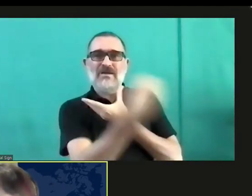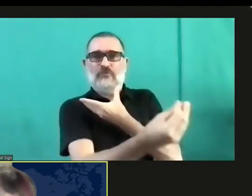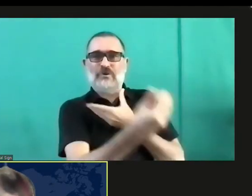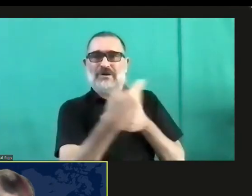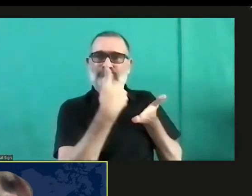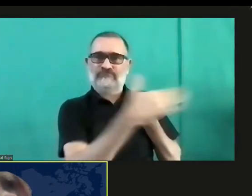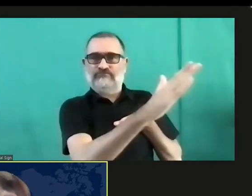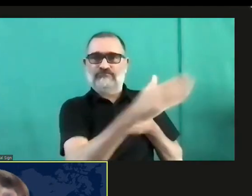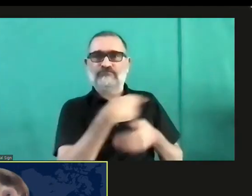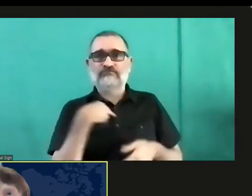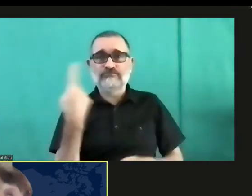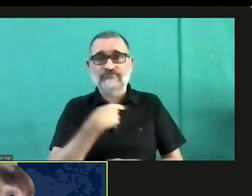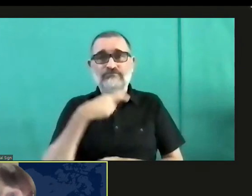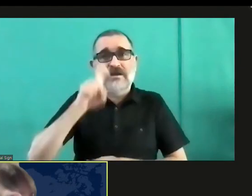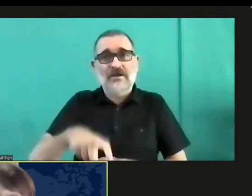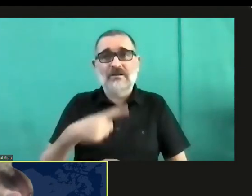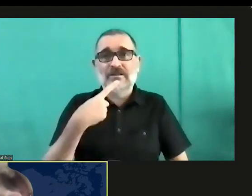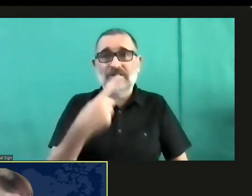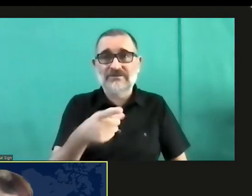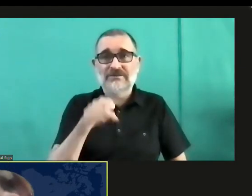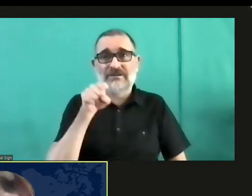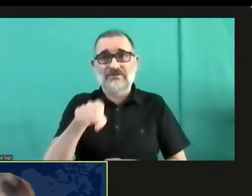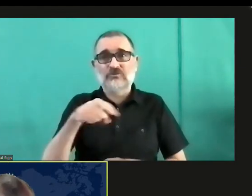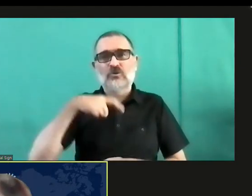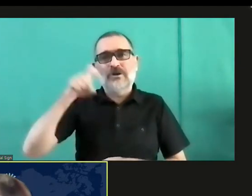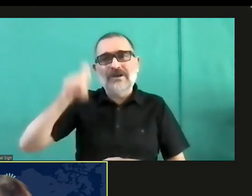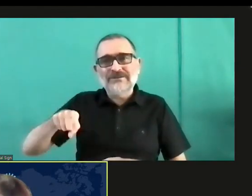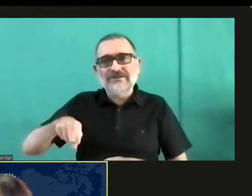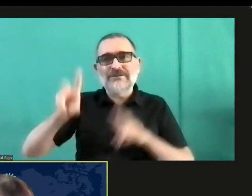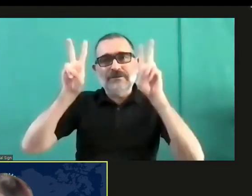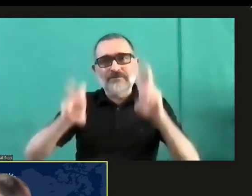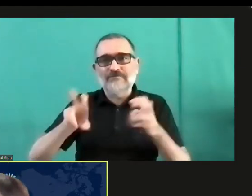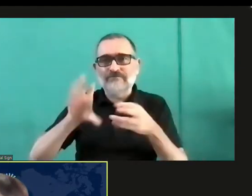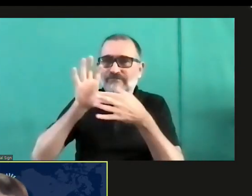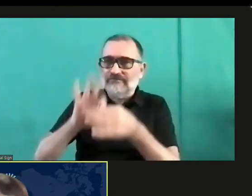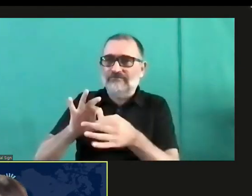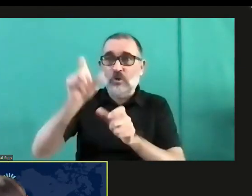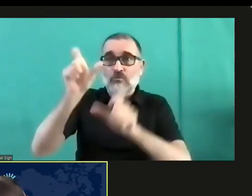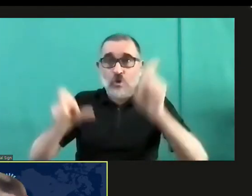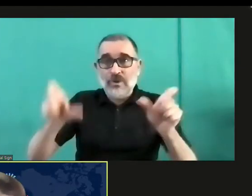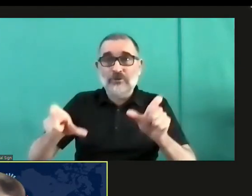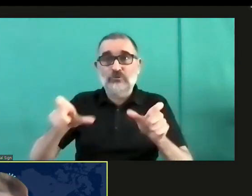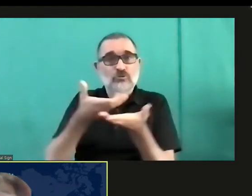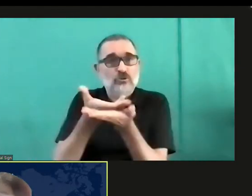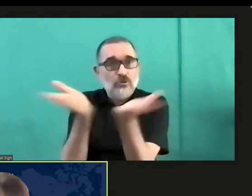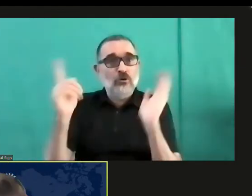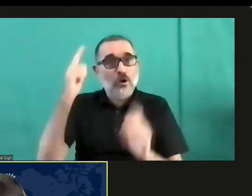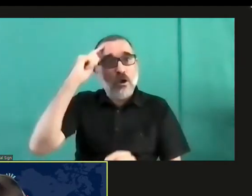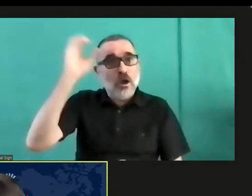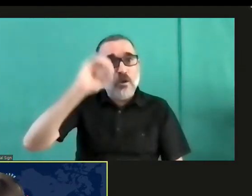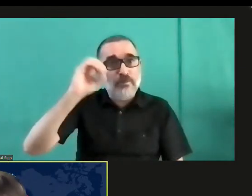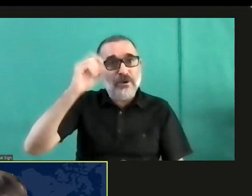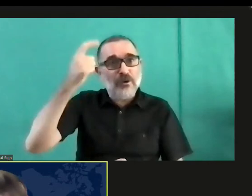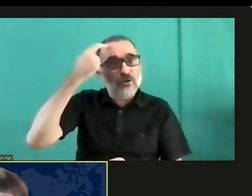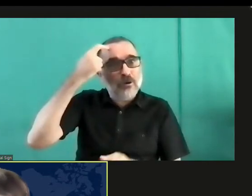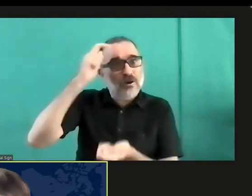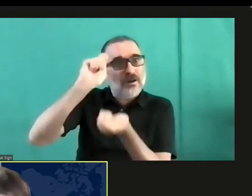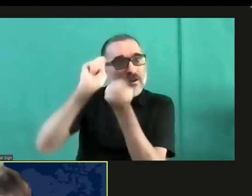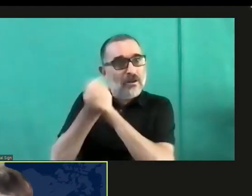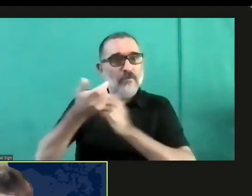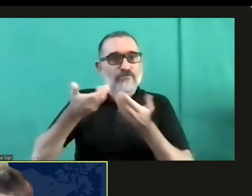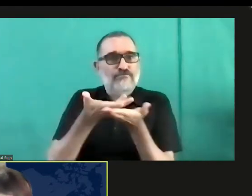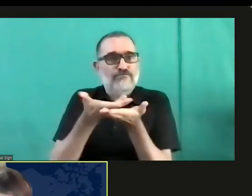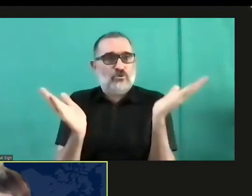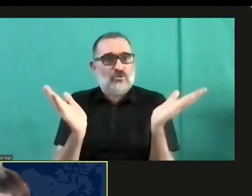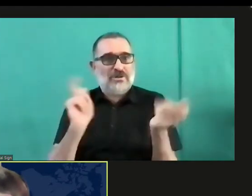ocurriendo ahora un poco con la parte de nutrición desde sociedad civil hemos acordado y bueno con la o también con la